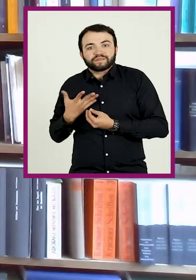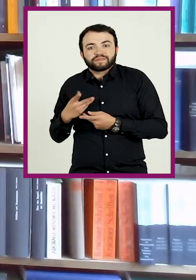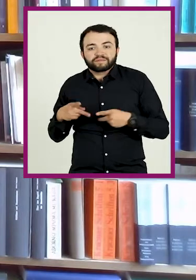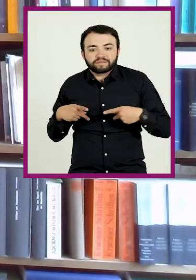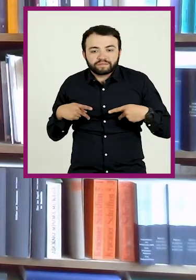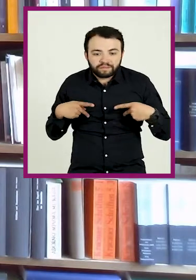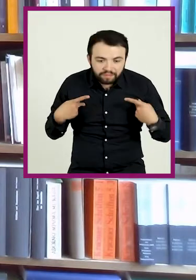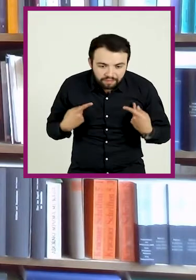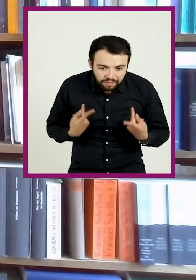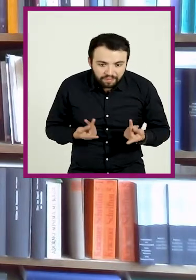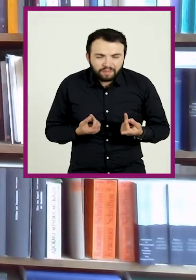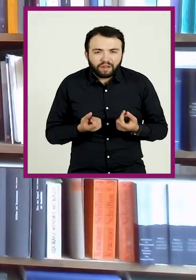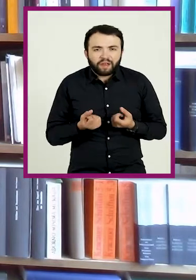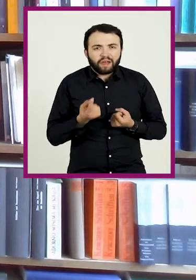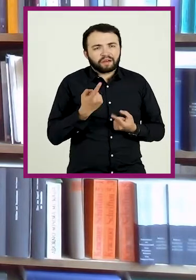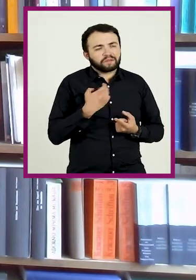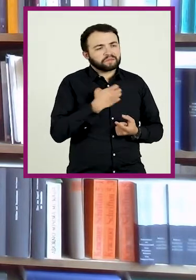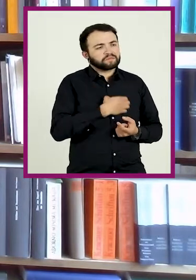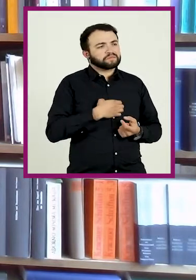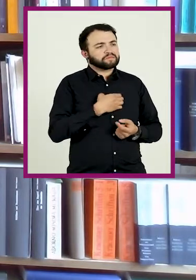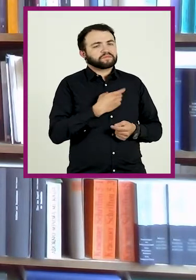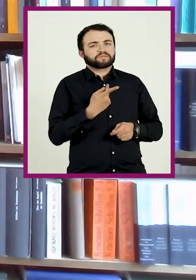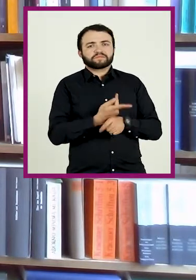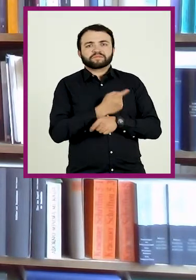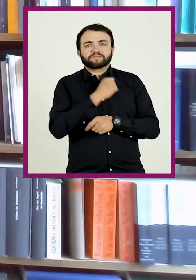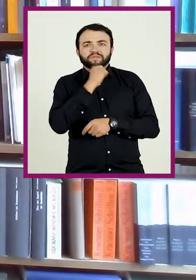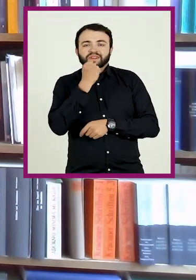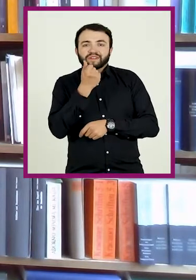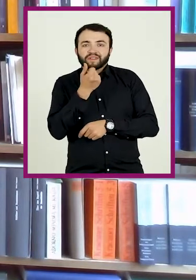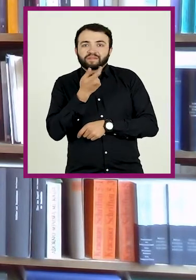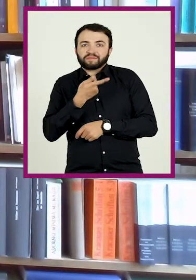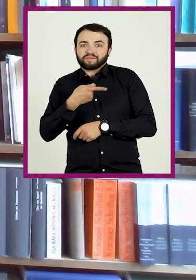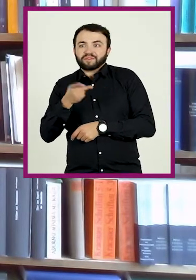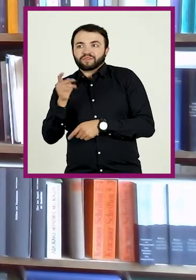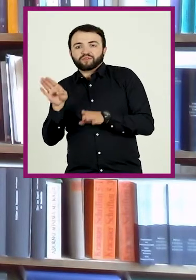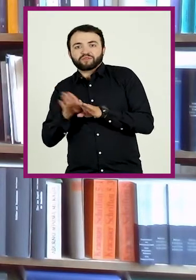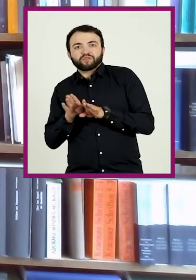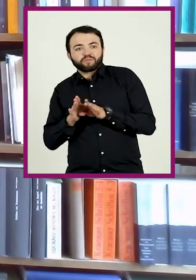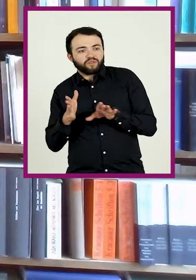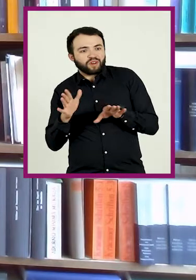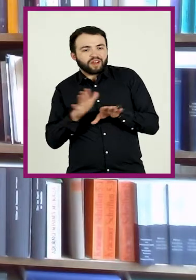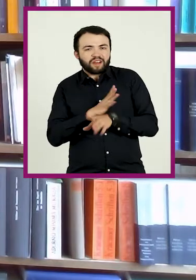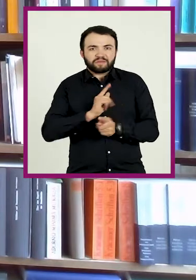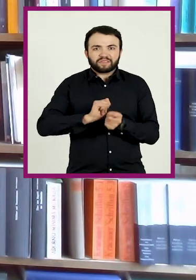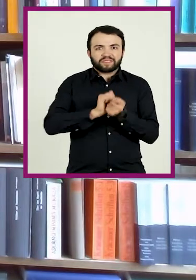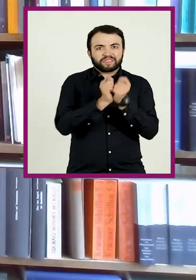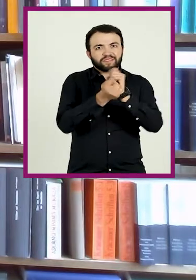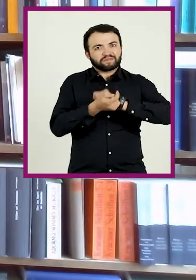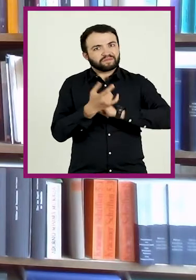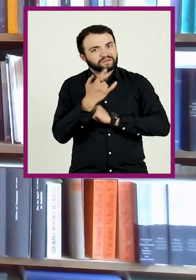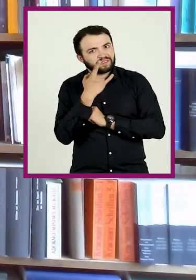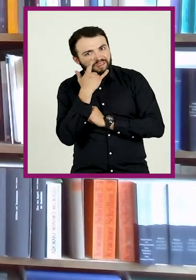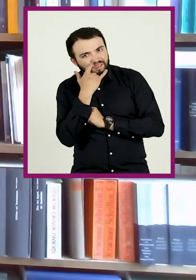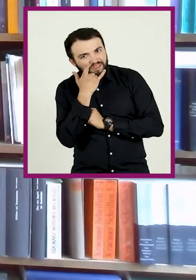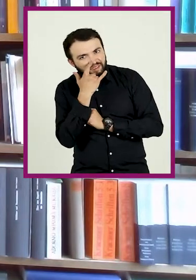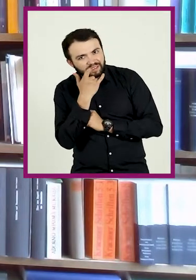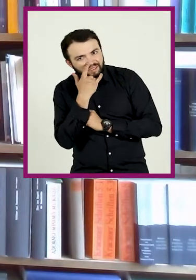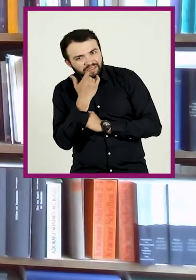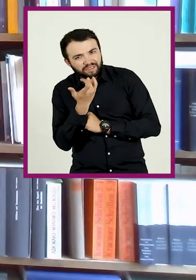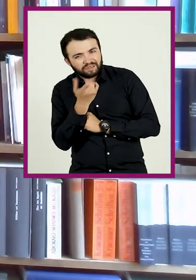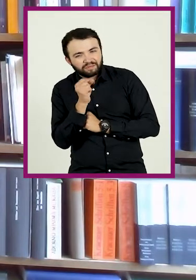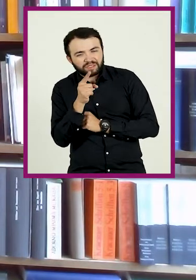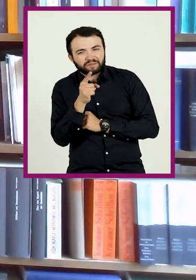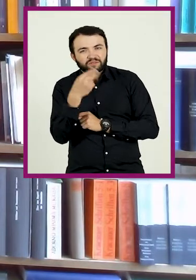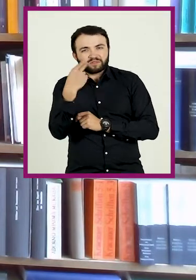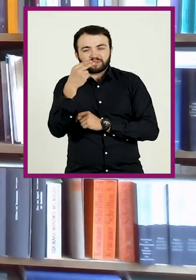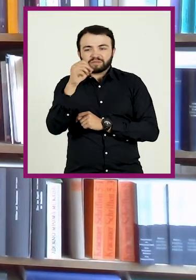acompañado de depresión, a veces acompañado de entusiasmo y de la necesidad de redefinir la manera en que nos relacionamos